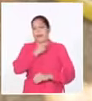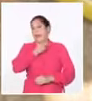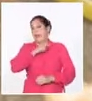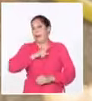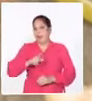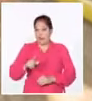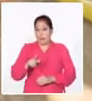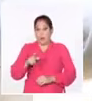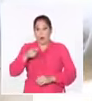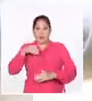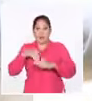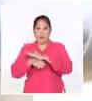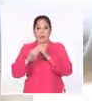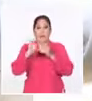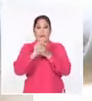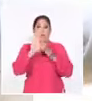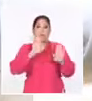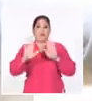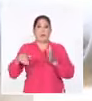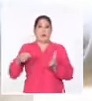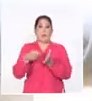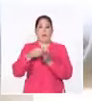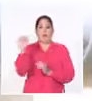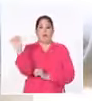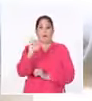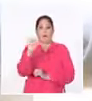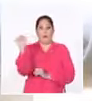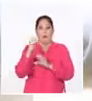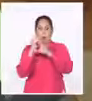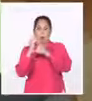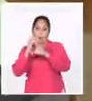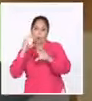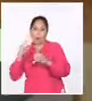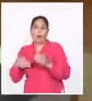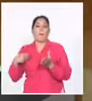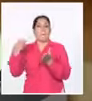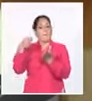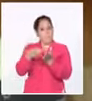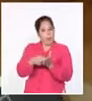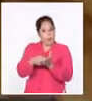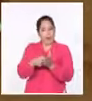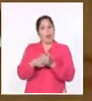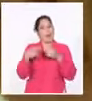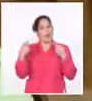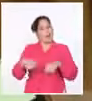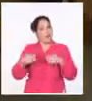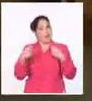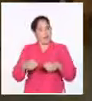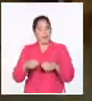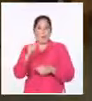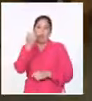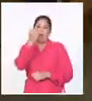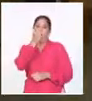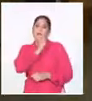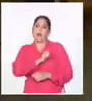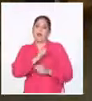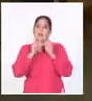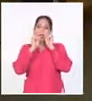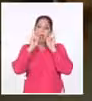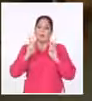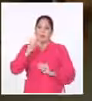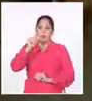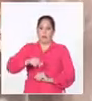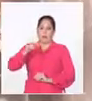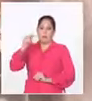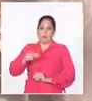para entrar a un museo, pagar el transporte público o concretar un trámite, todo con tal de facilitar la vida de la gente, que